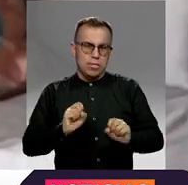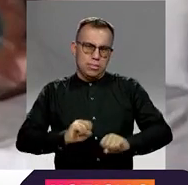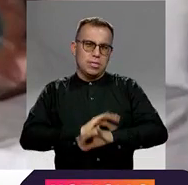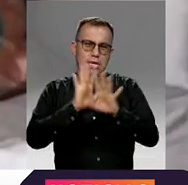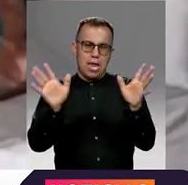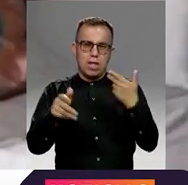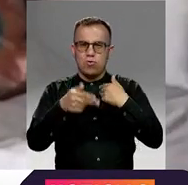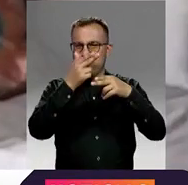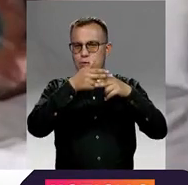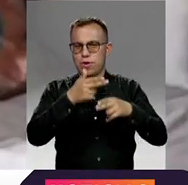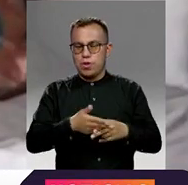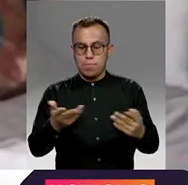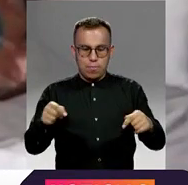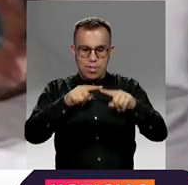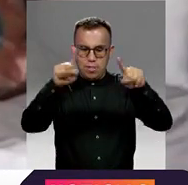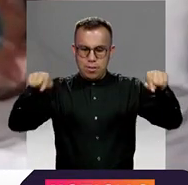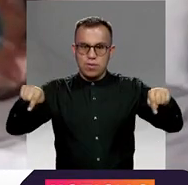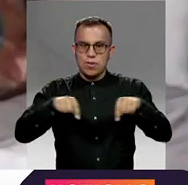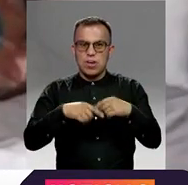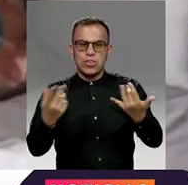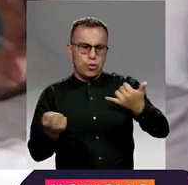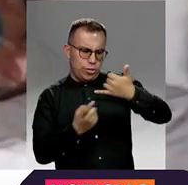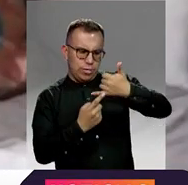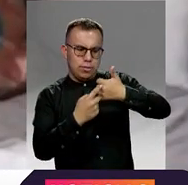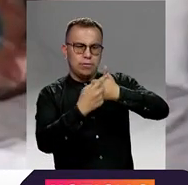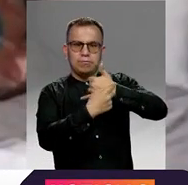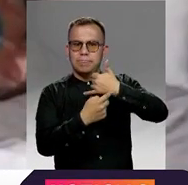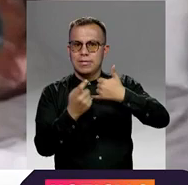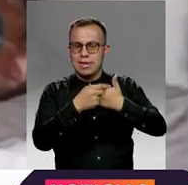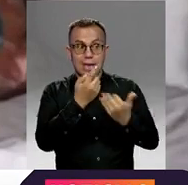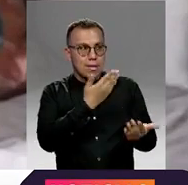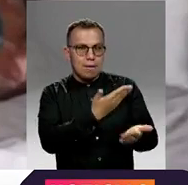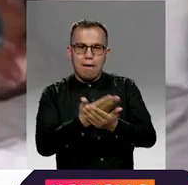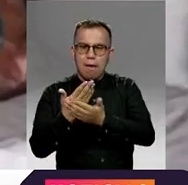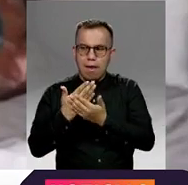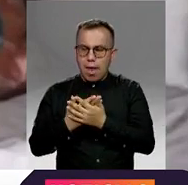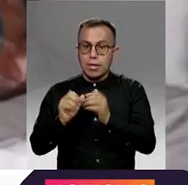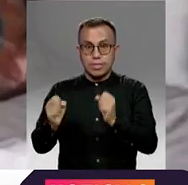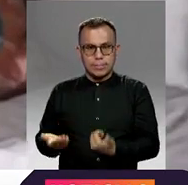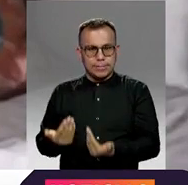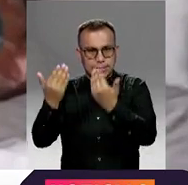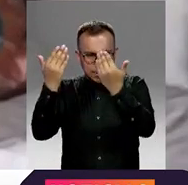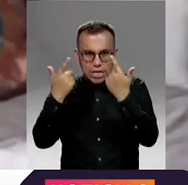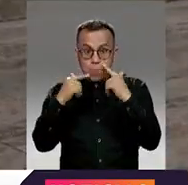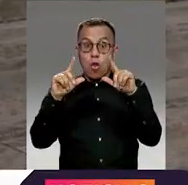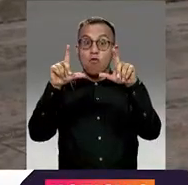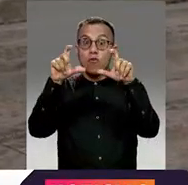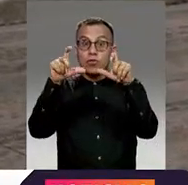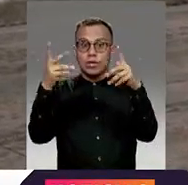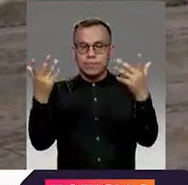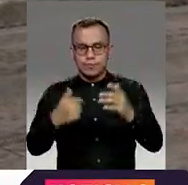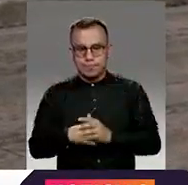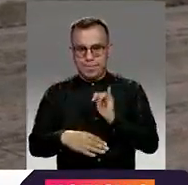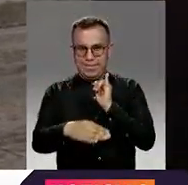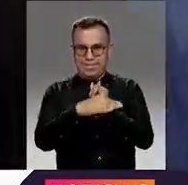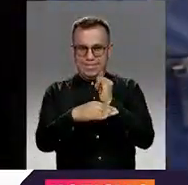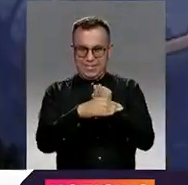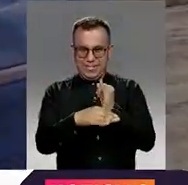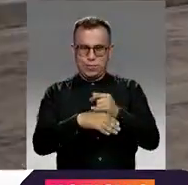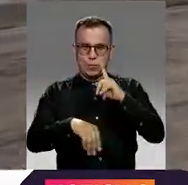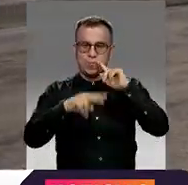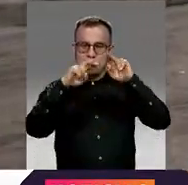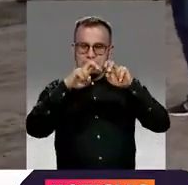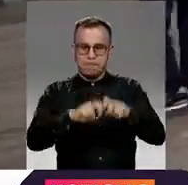supuesto, los datos geográficos y otros datos que puedan ser útiles para la fotografía. Desde el Instituto de Estudios